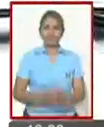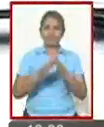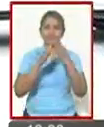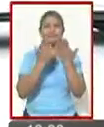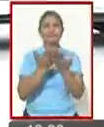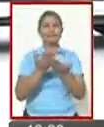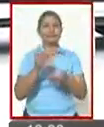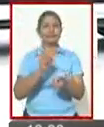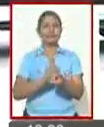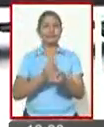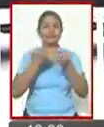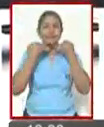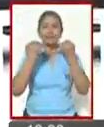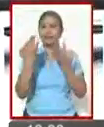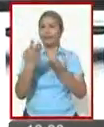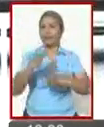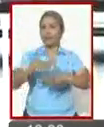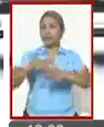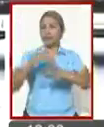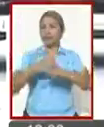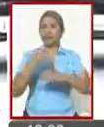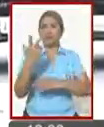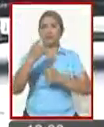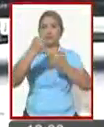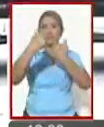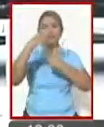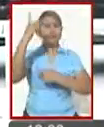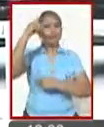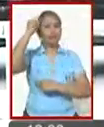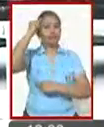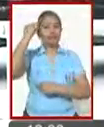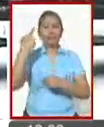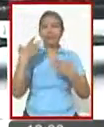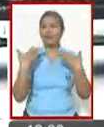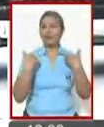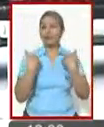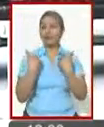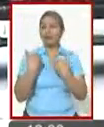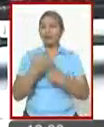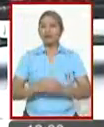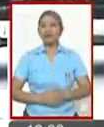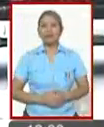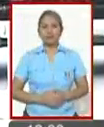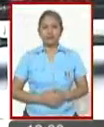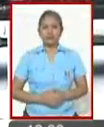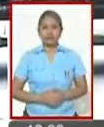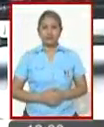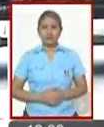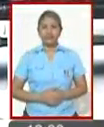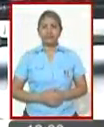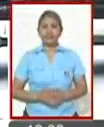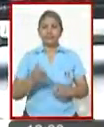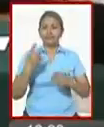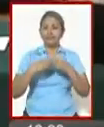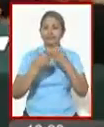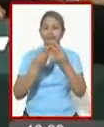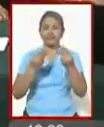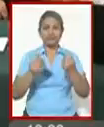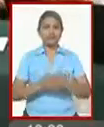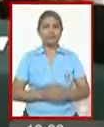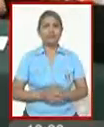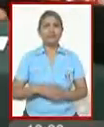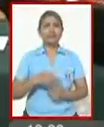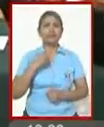El Colegio Médico ha informado que espera la convocatoria de los tres niveles de gobierno para encontrar una crisis al problema de salud.